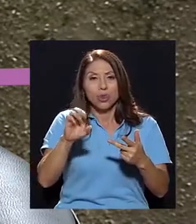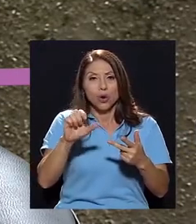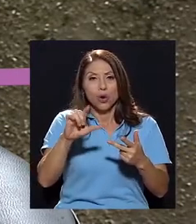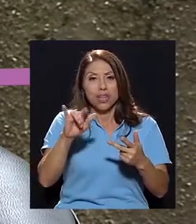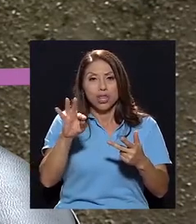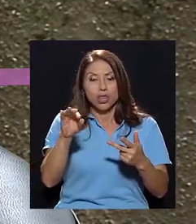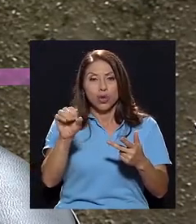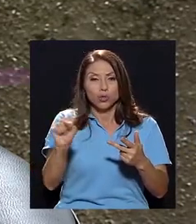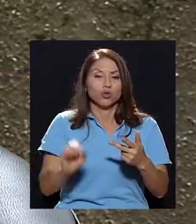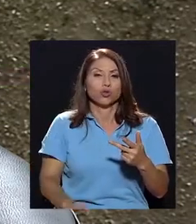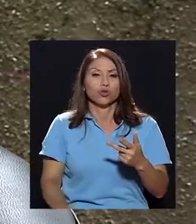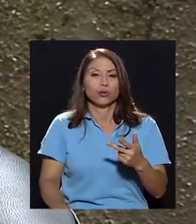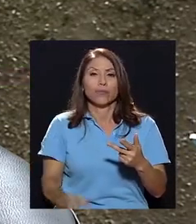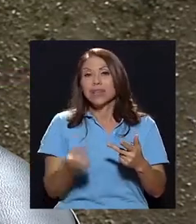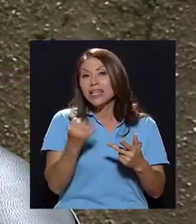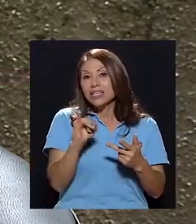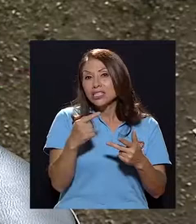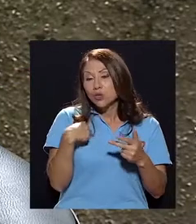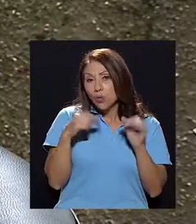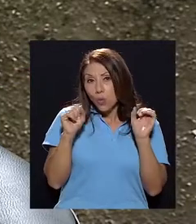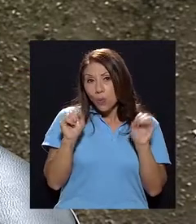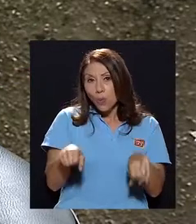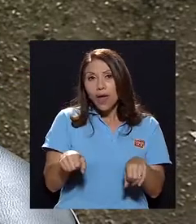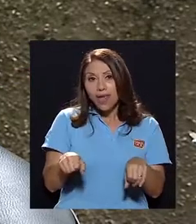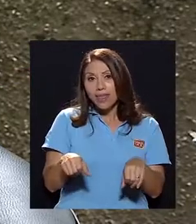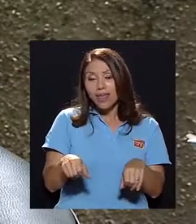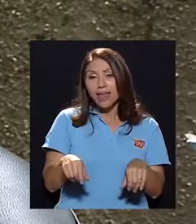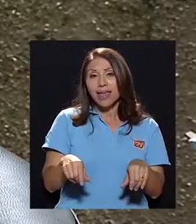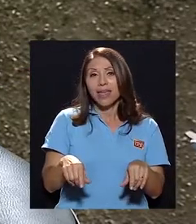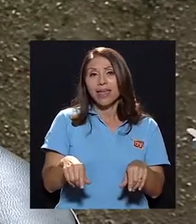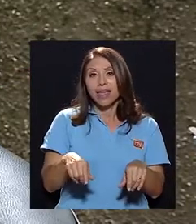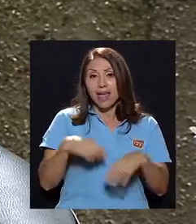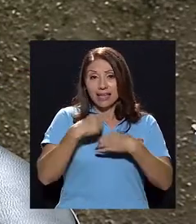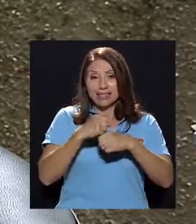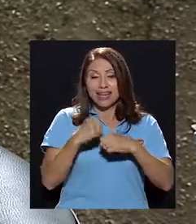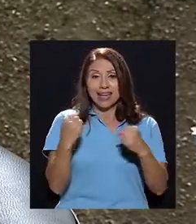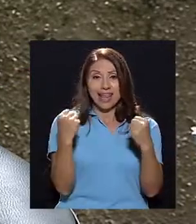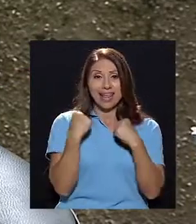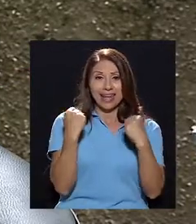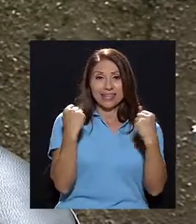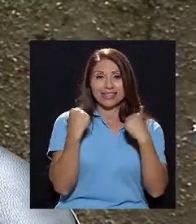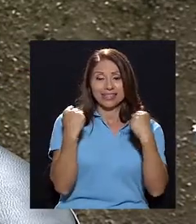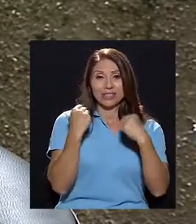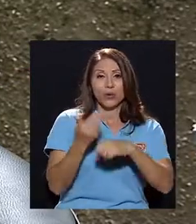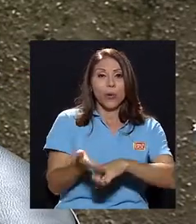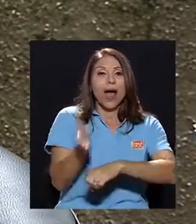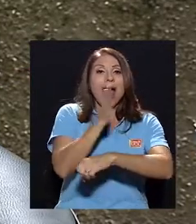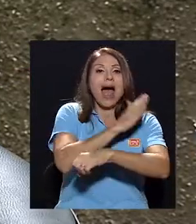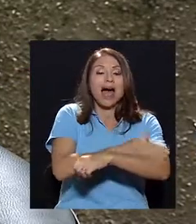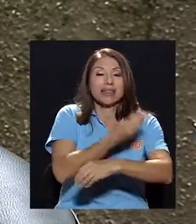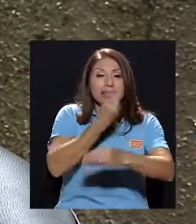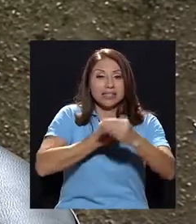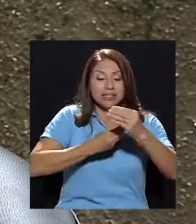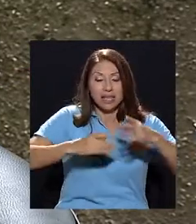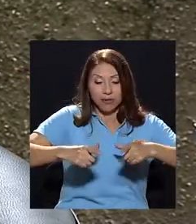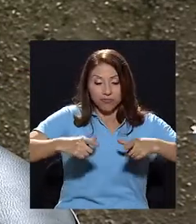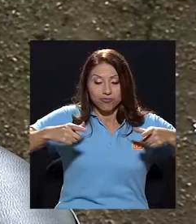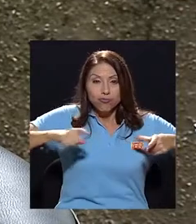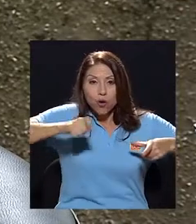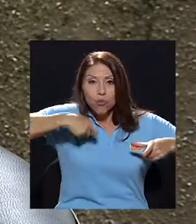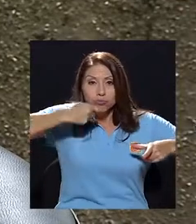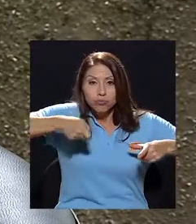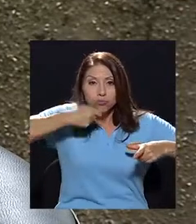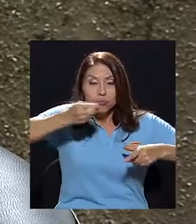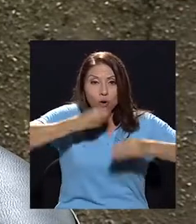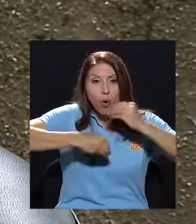ajustar o digamos, meter en la sesión de ejercicio antes de alguna comida principal, sería muy bueno. Porque